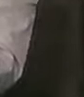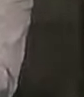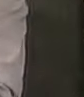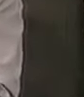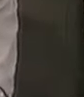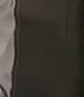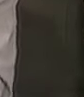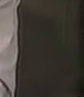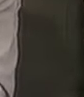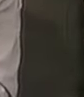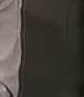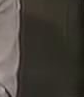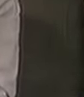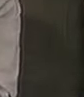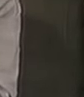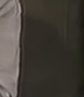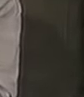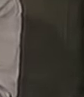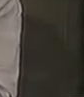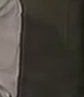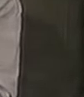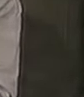Bueno, ay Dios. Tenemos